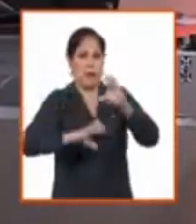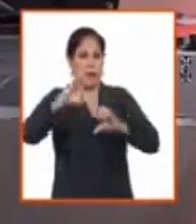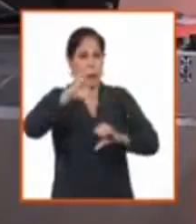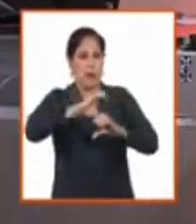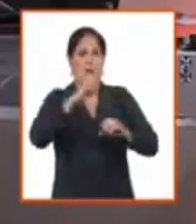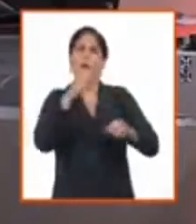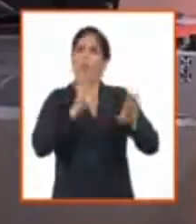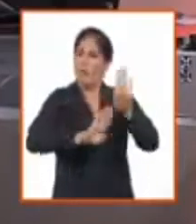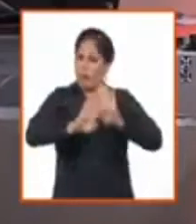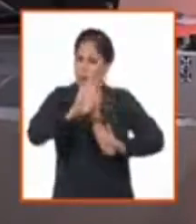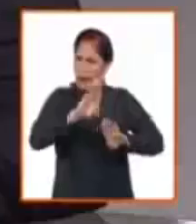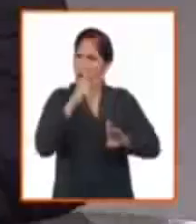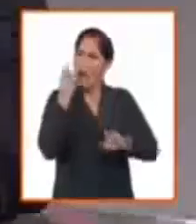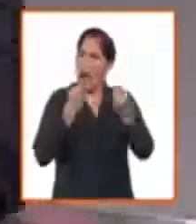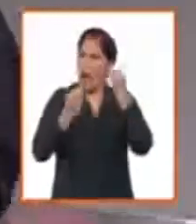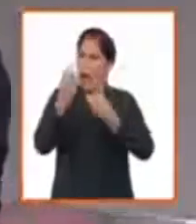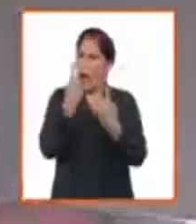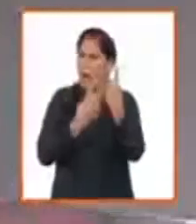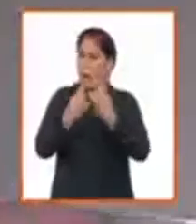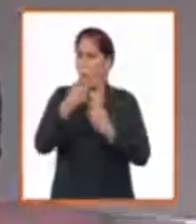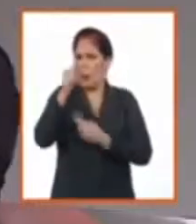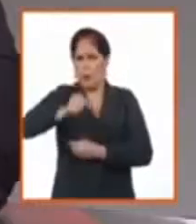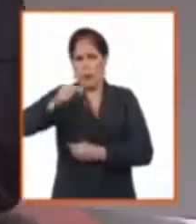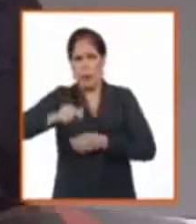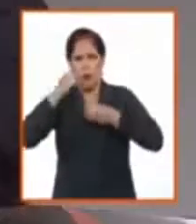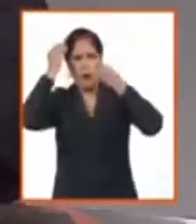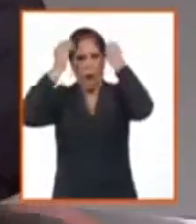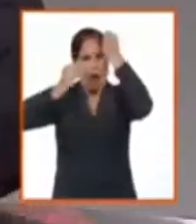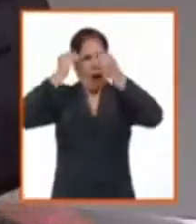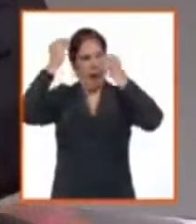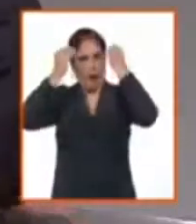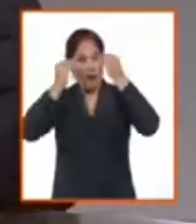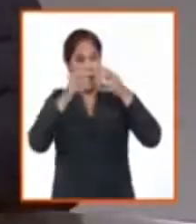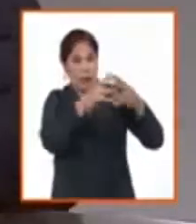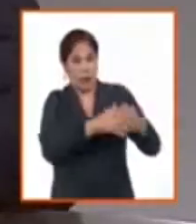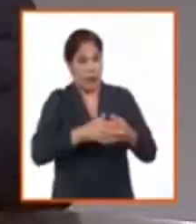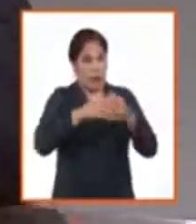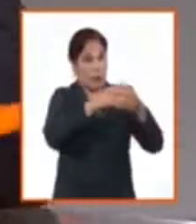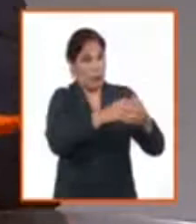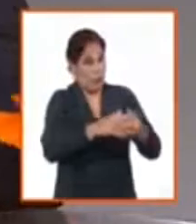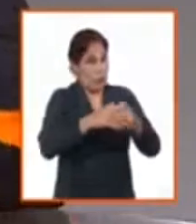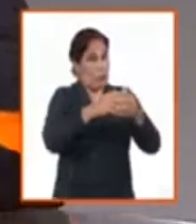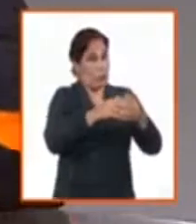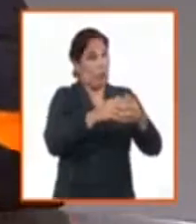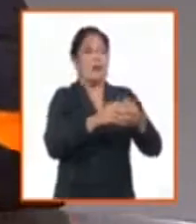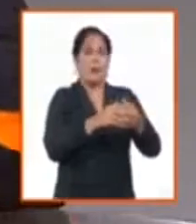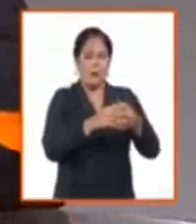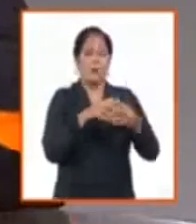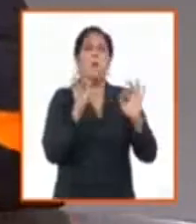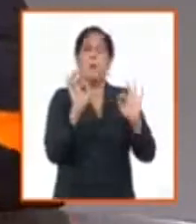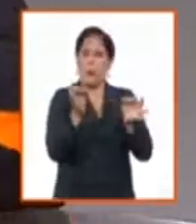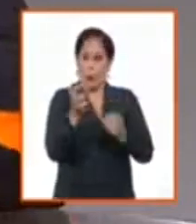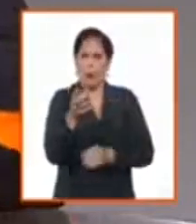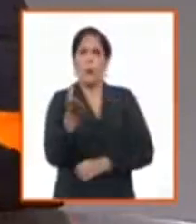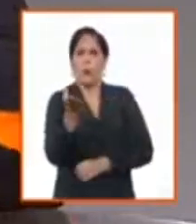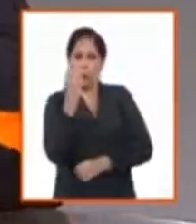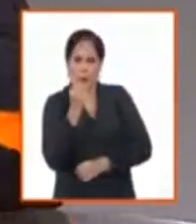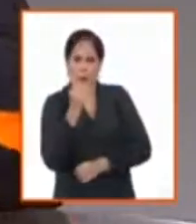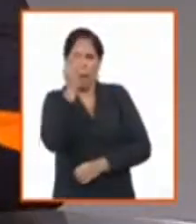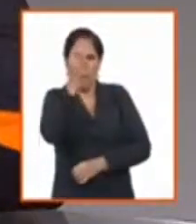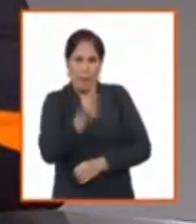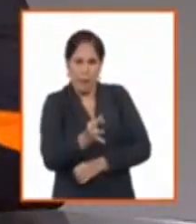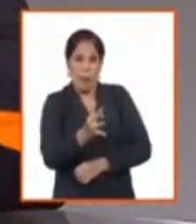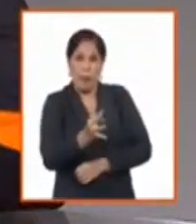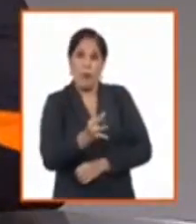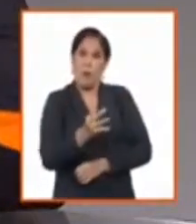algunos analistas en las cadenas norteamericanas más conservadoras han hecho ese análisis y han dicho de que una quizás